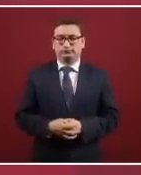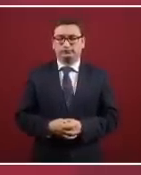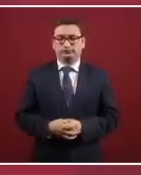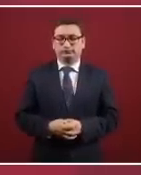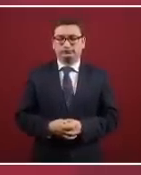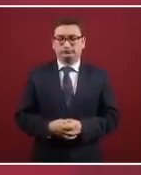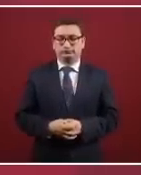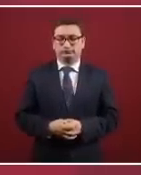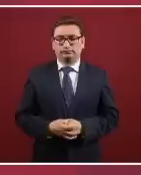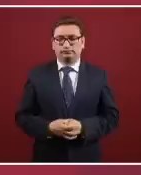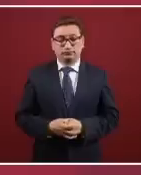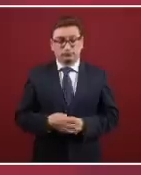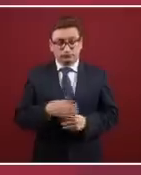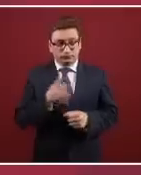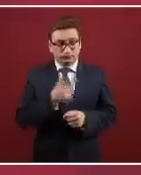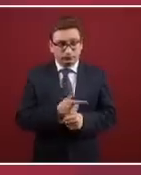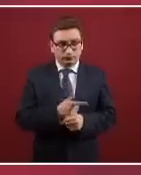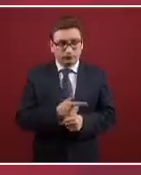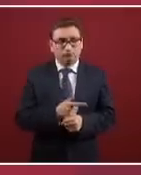que hay corrupción.